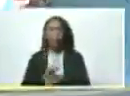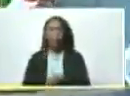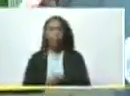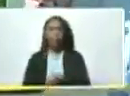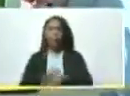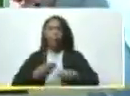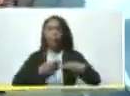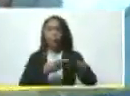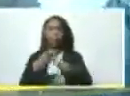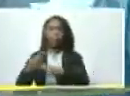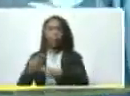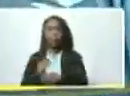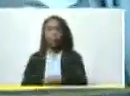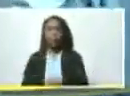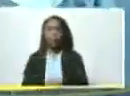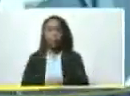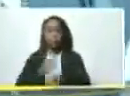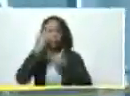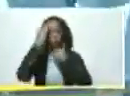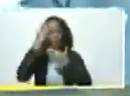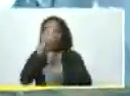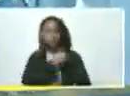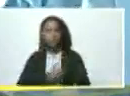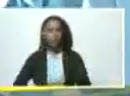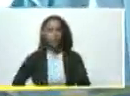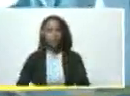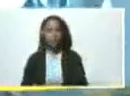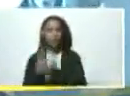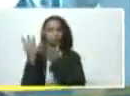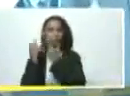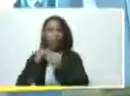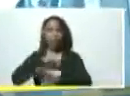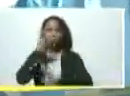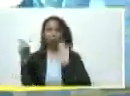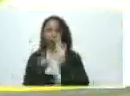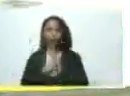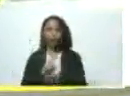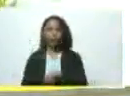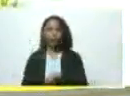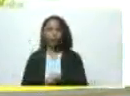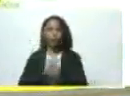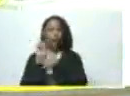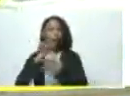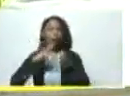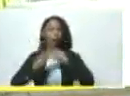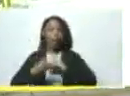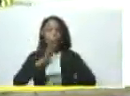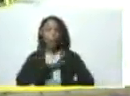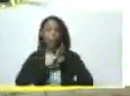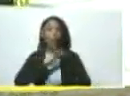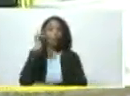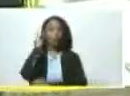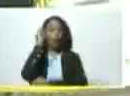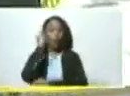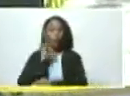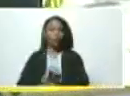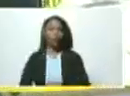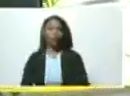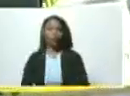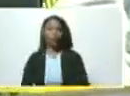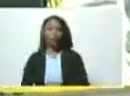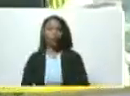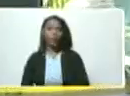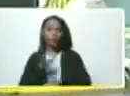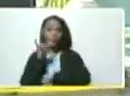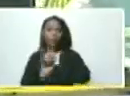distribuidora. Jorge. Saludos, presidente. Dímelo todo. Este club pertenece a Yaracuy. Yaracuy.